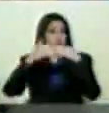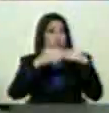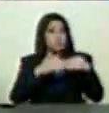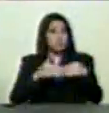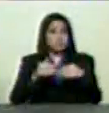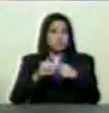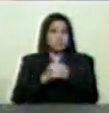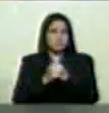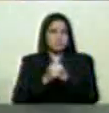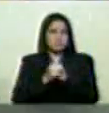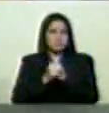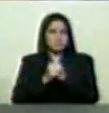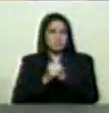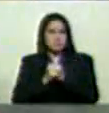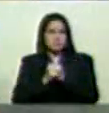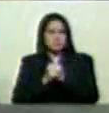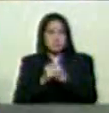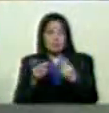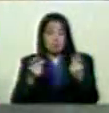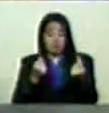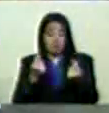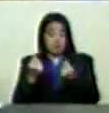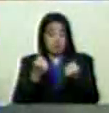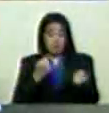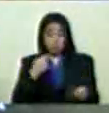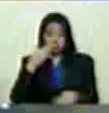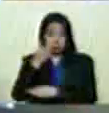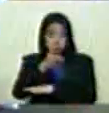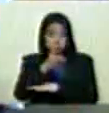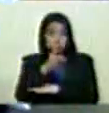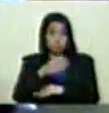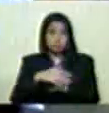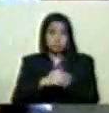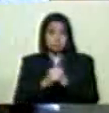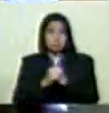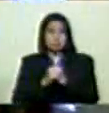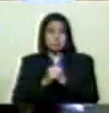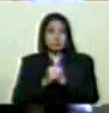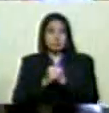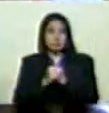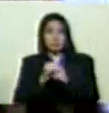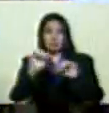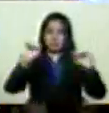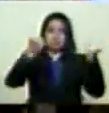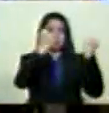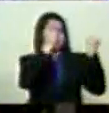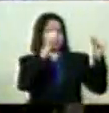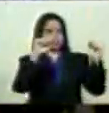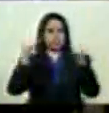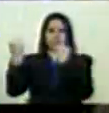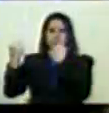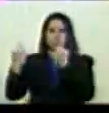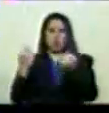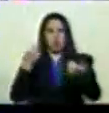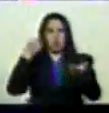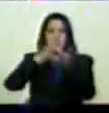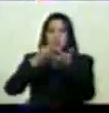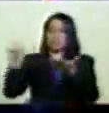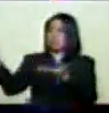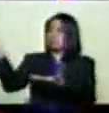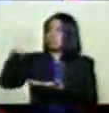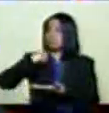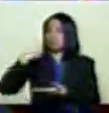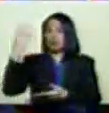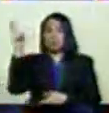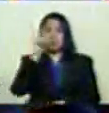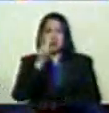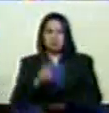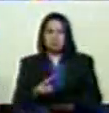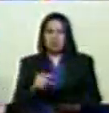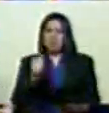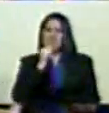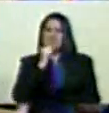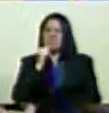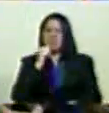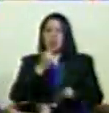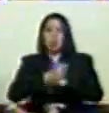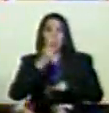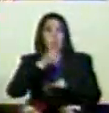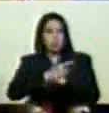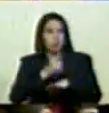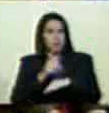luego de haber llegado el dinero allá, las divisas allá, fueron rechazadas y devueltas a Venezuela. ¿De quién es la